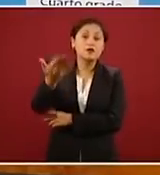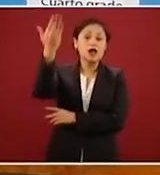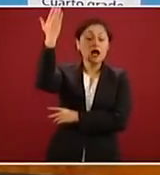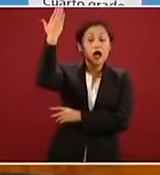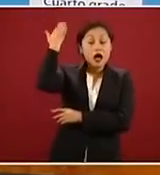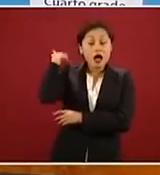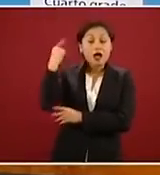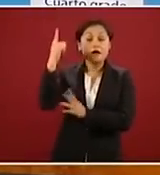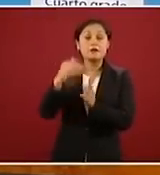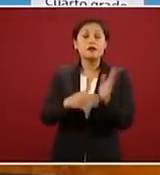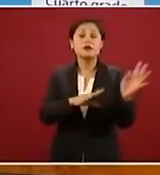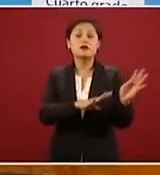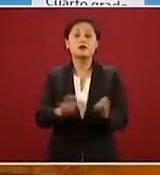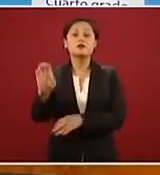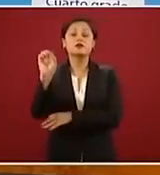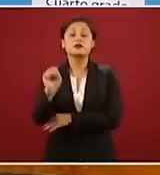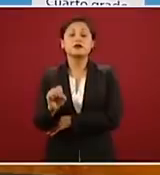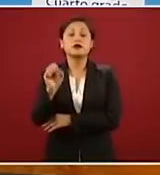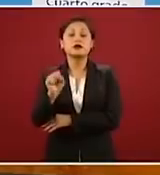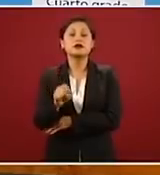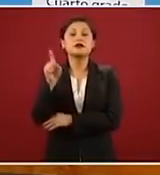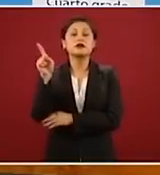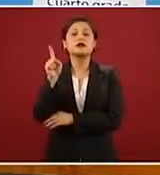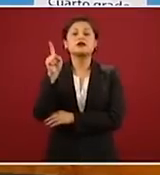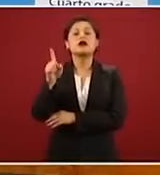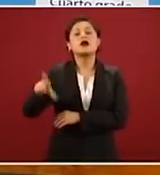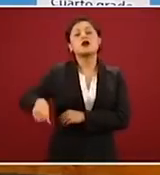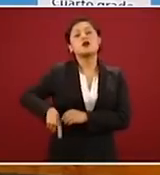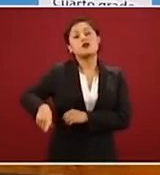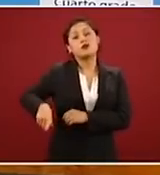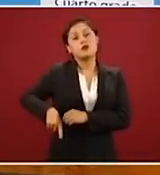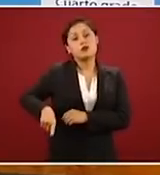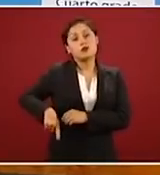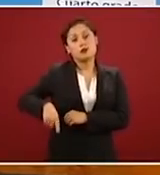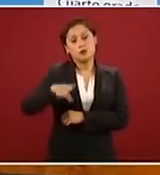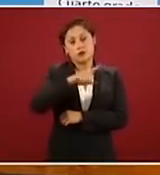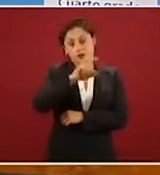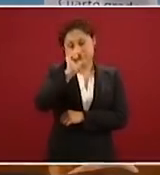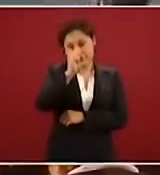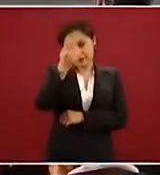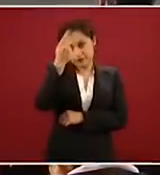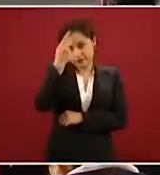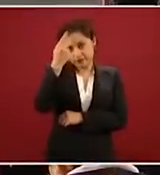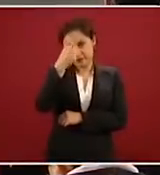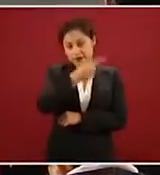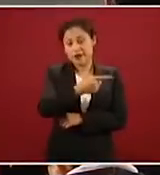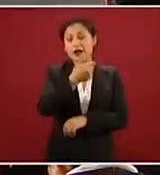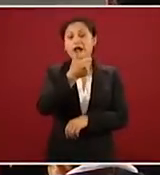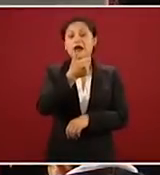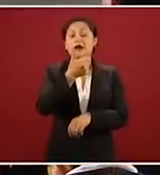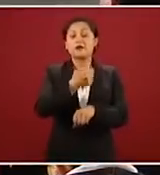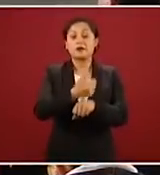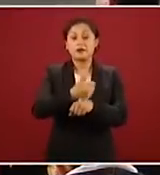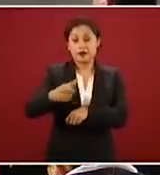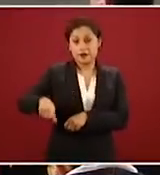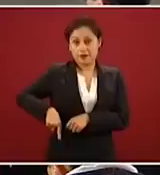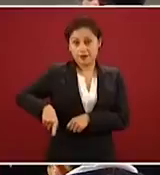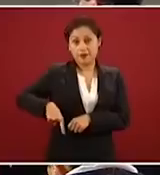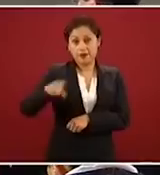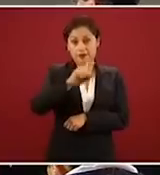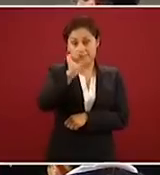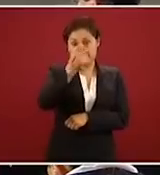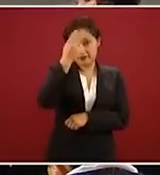que en la primaria Cuauhtémoc de Saucito, en San Luis Potosí, que se mencionó al principio,